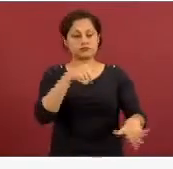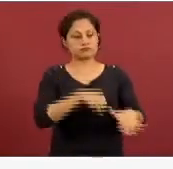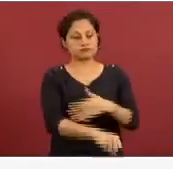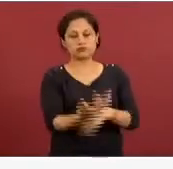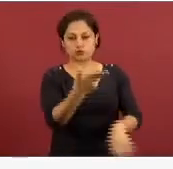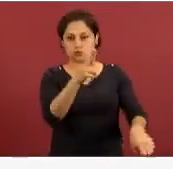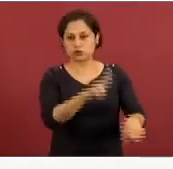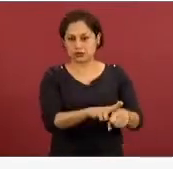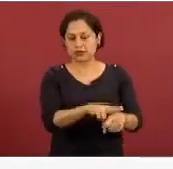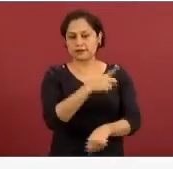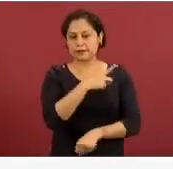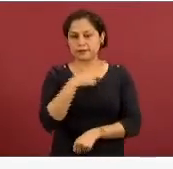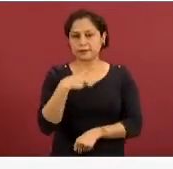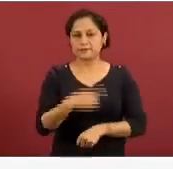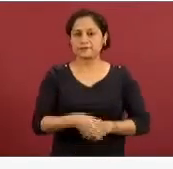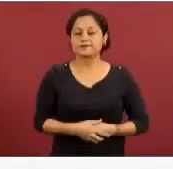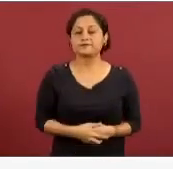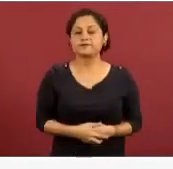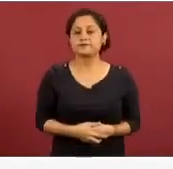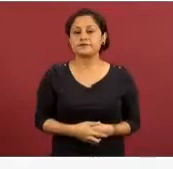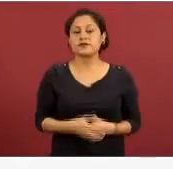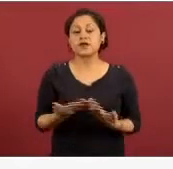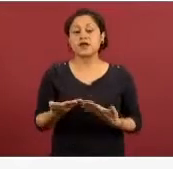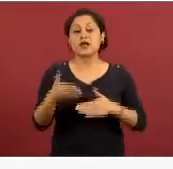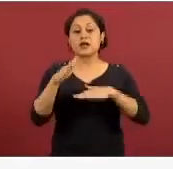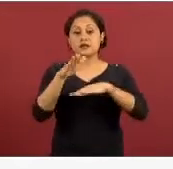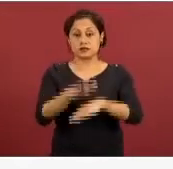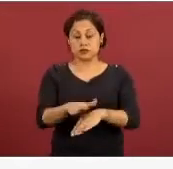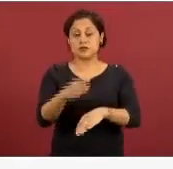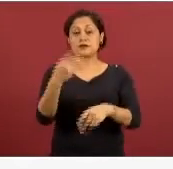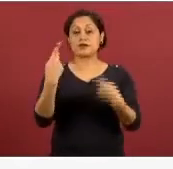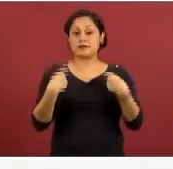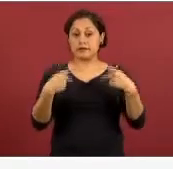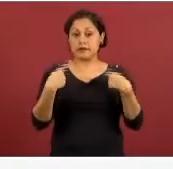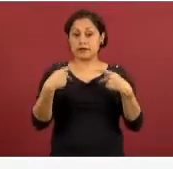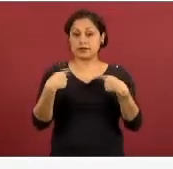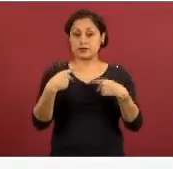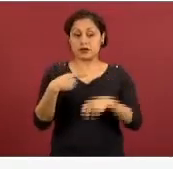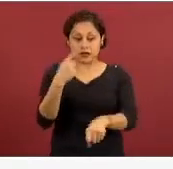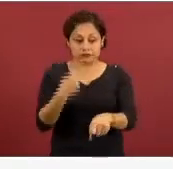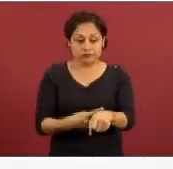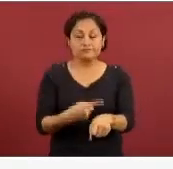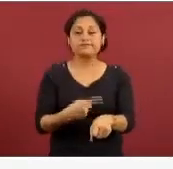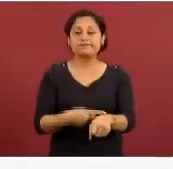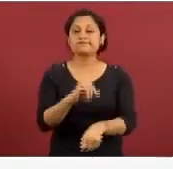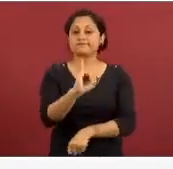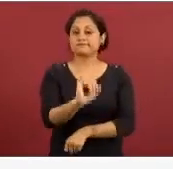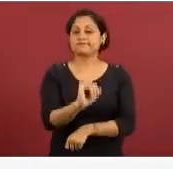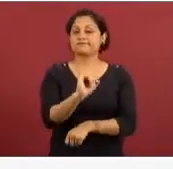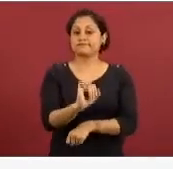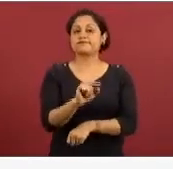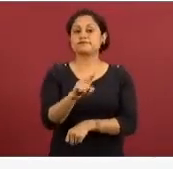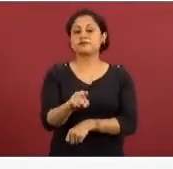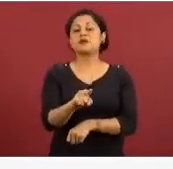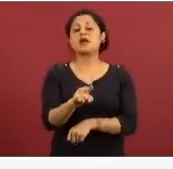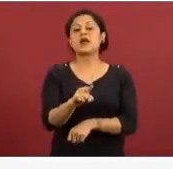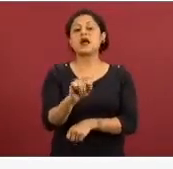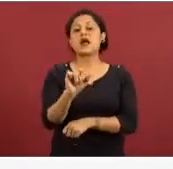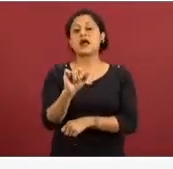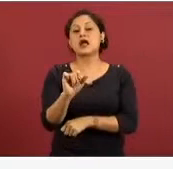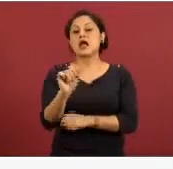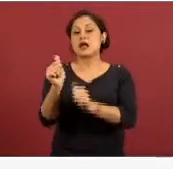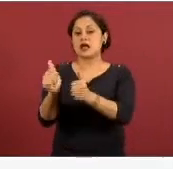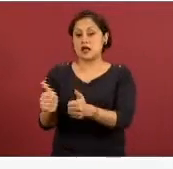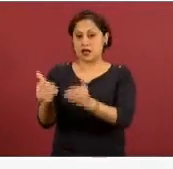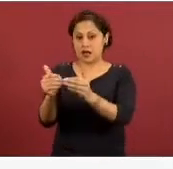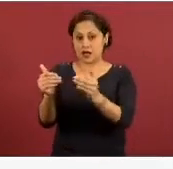como tal. En cuanto al estatus de los casos positivos que tenemos para COVID-19, ambulatorios, ya como